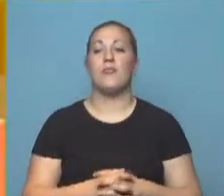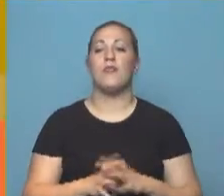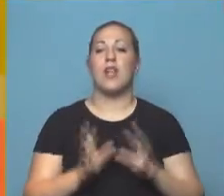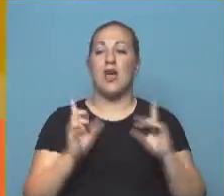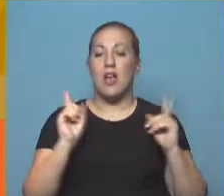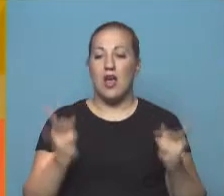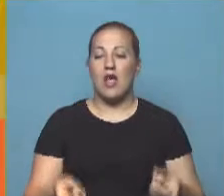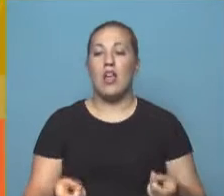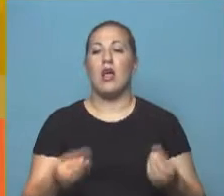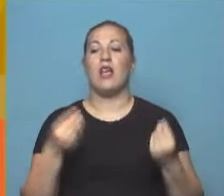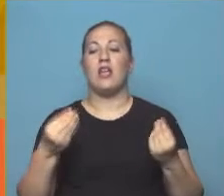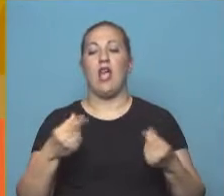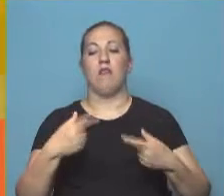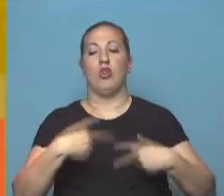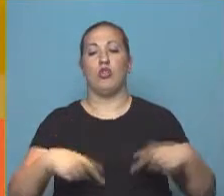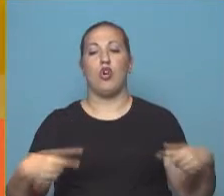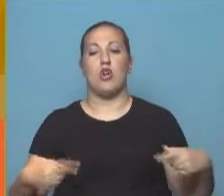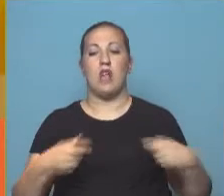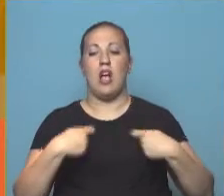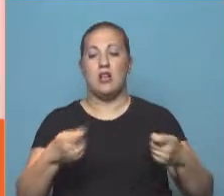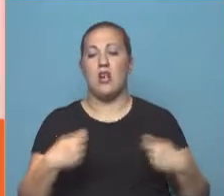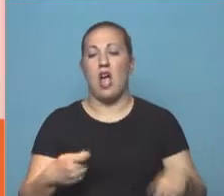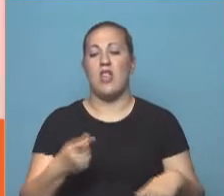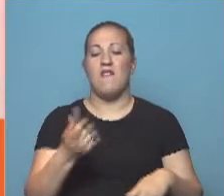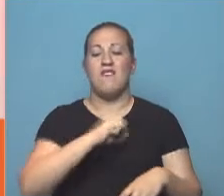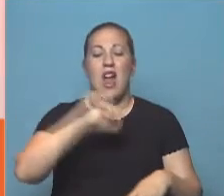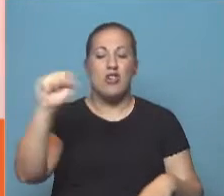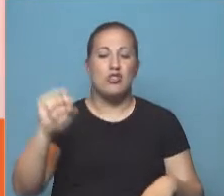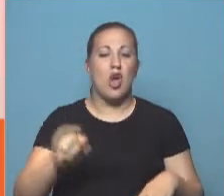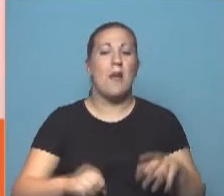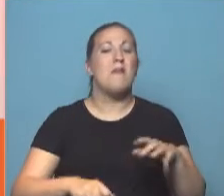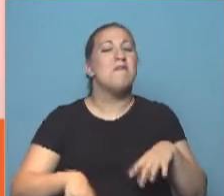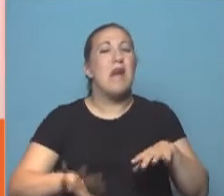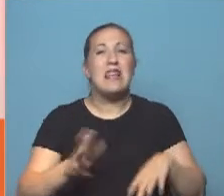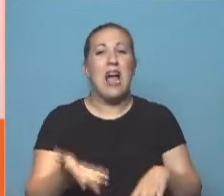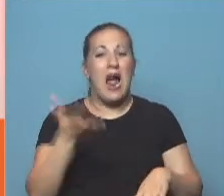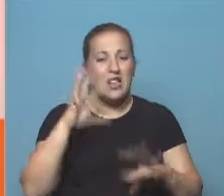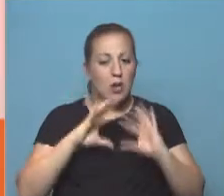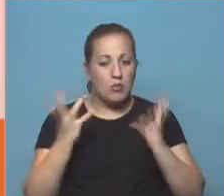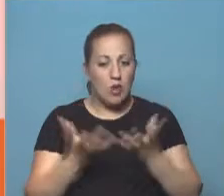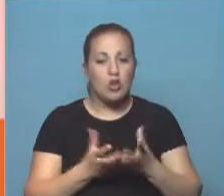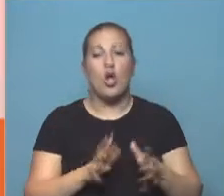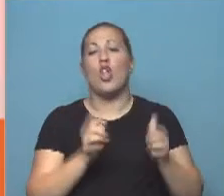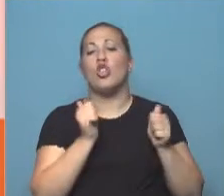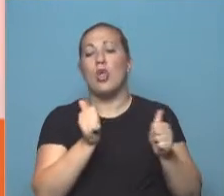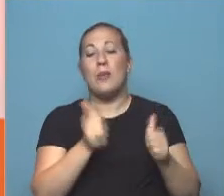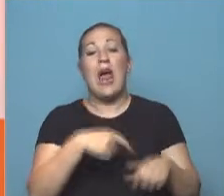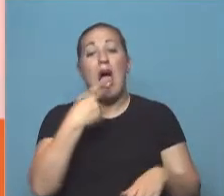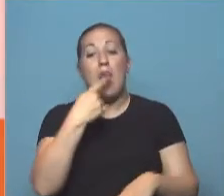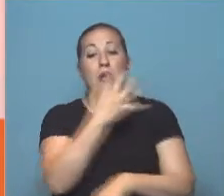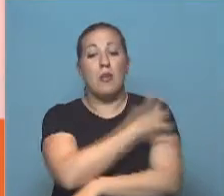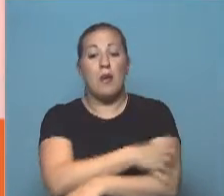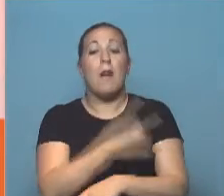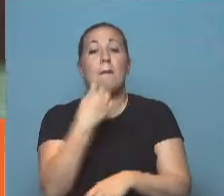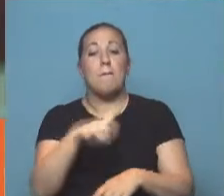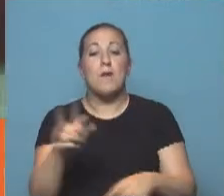quemando todas las naves, quemando reservas, generando una de las inflaciones más altas del mundo. Todo bien, muchachos, llénense la boca hablando de los pobres, pero quebraron a la Argentina